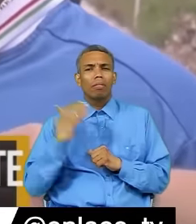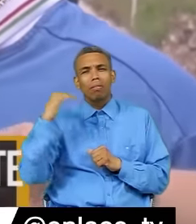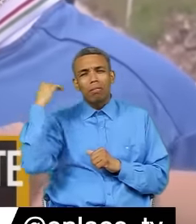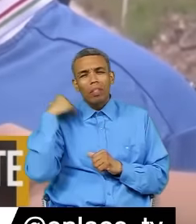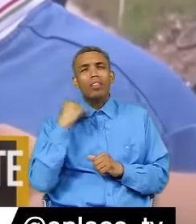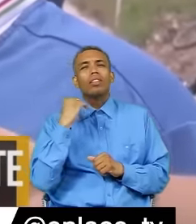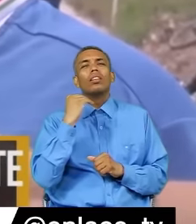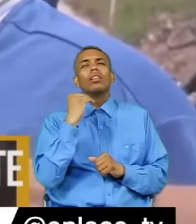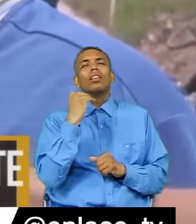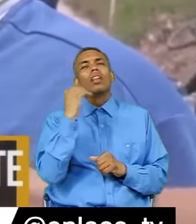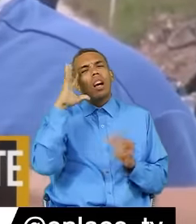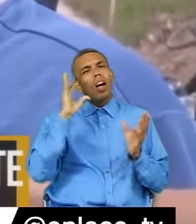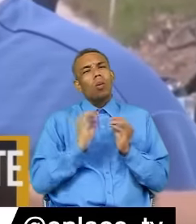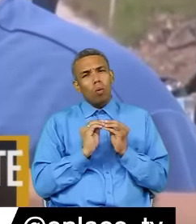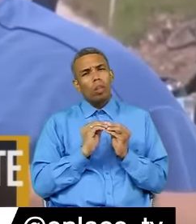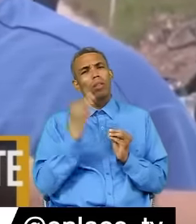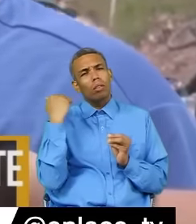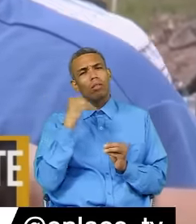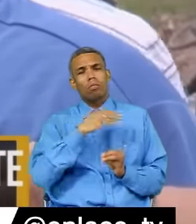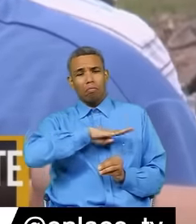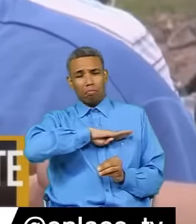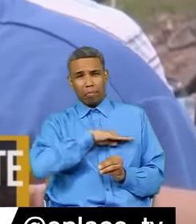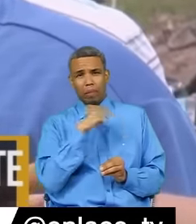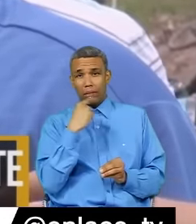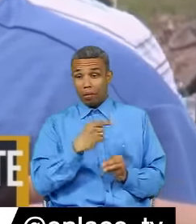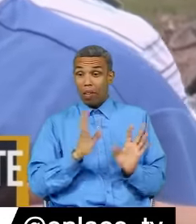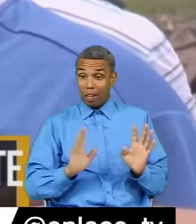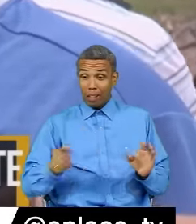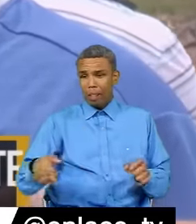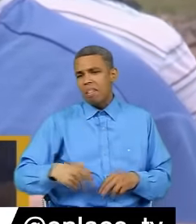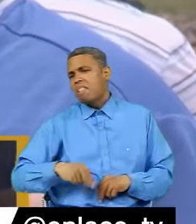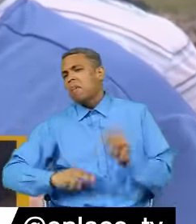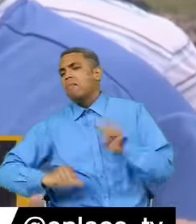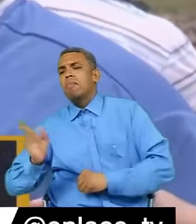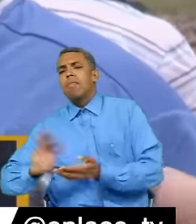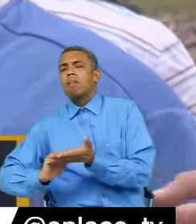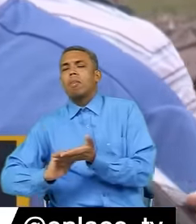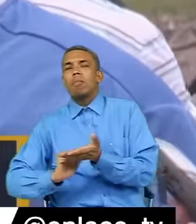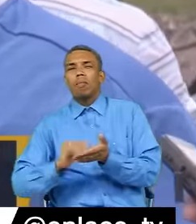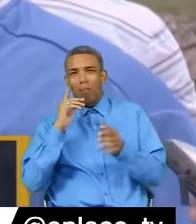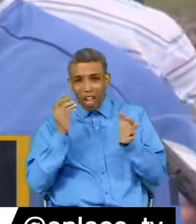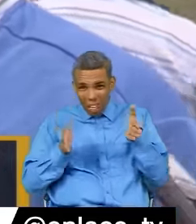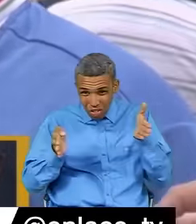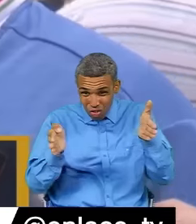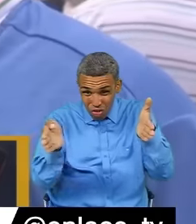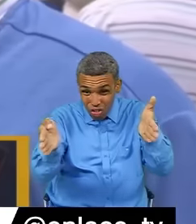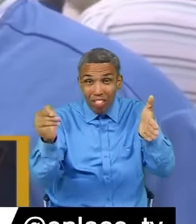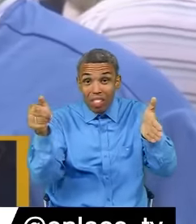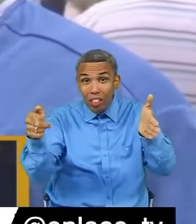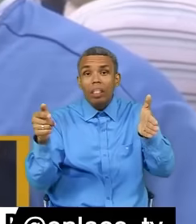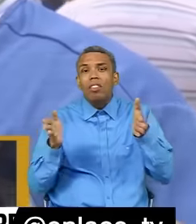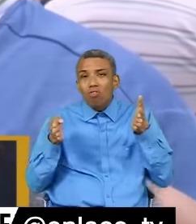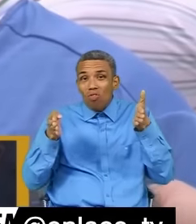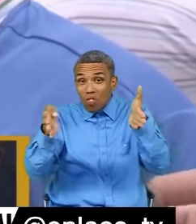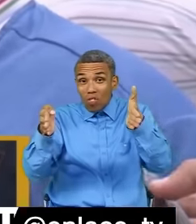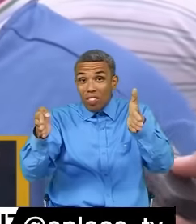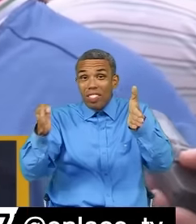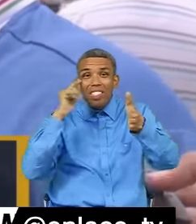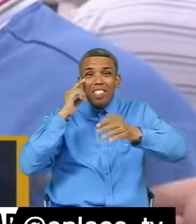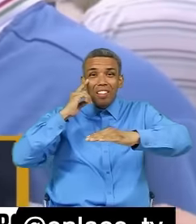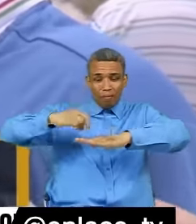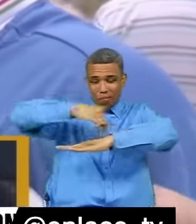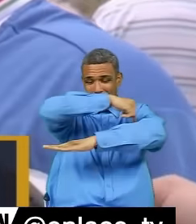hacer sendero peatonal. Nos iban a hacer reductores de velocidad y hasta el momento nada, ya